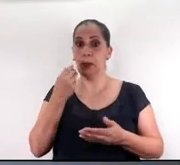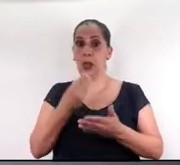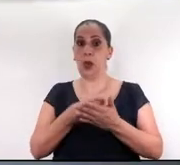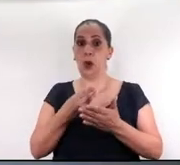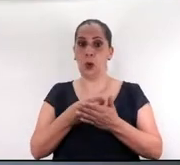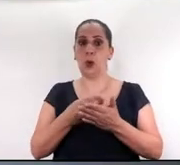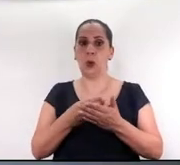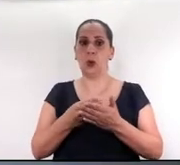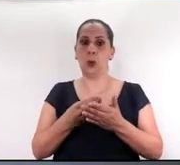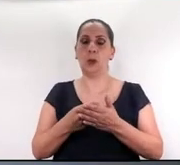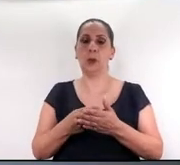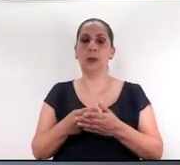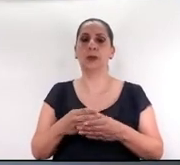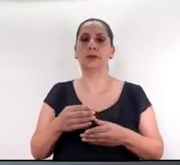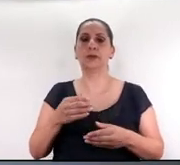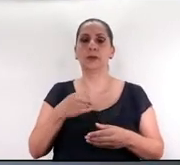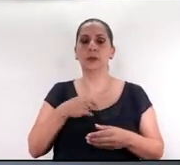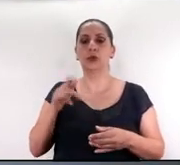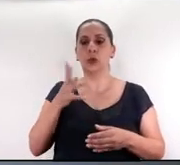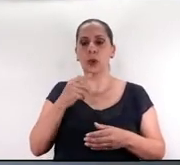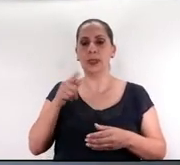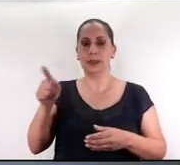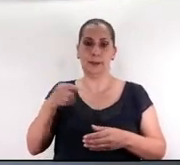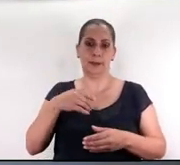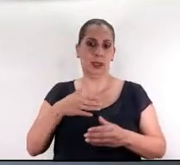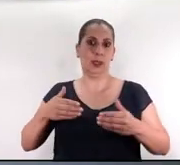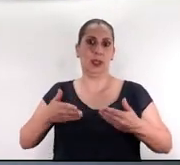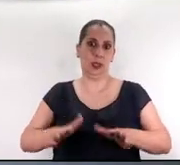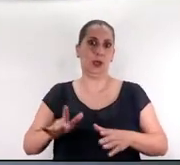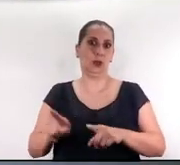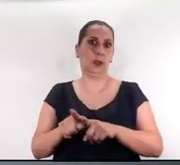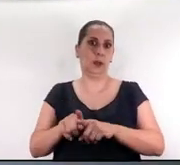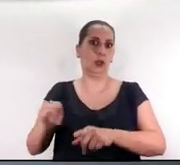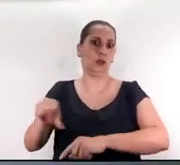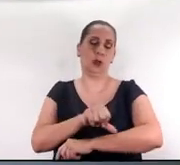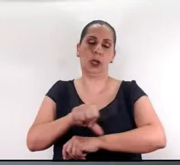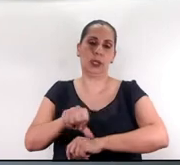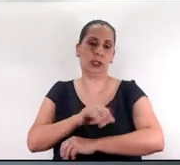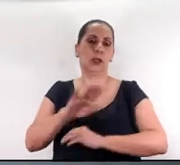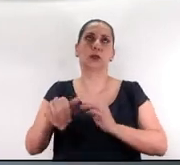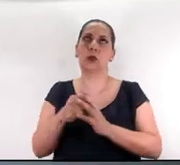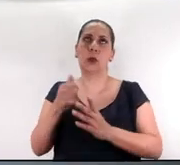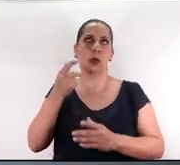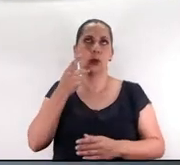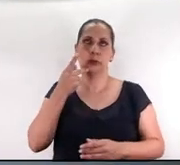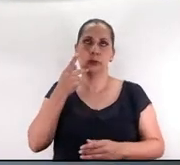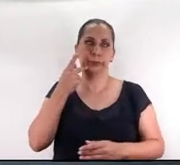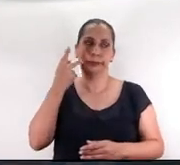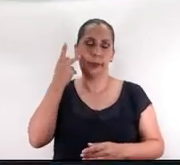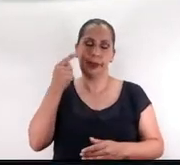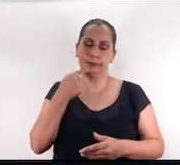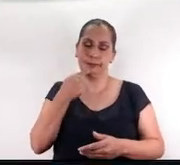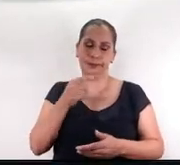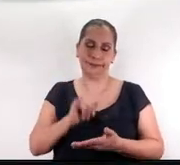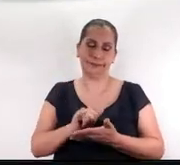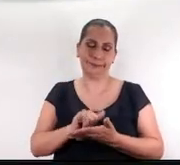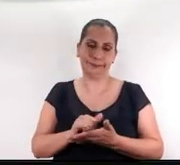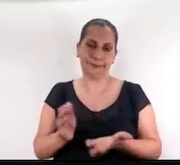yo lo hice lo mismo con mi hijo, que sí es un arquitecto de primera, todos los padres decimos eso.